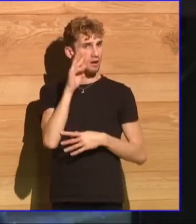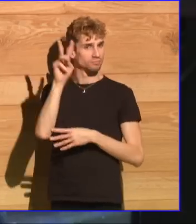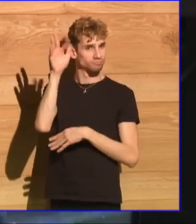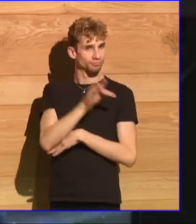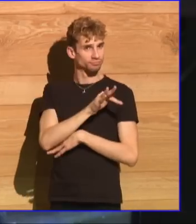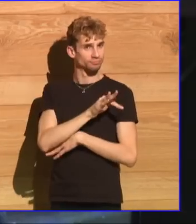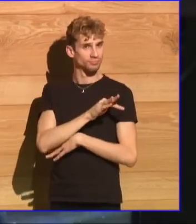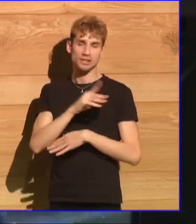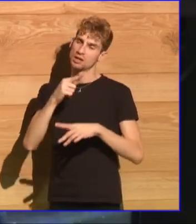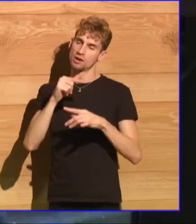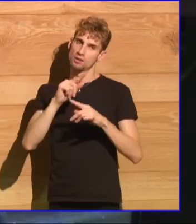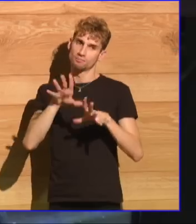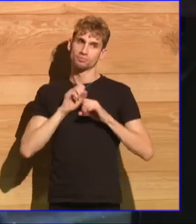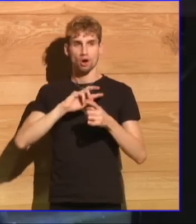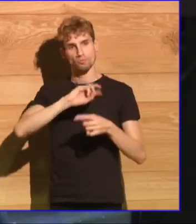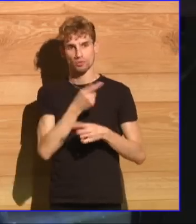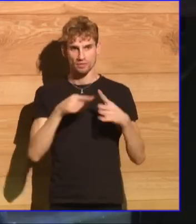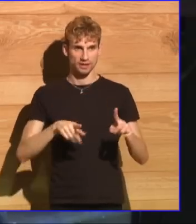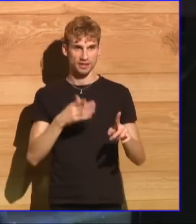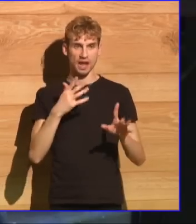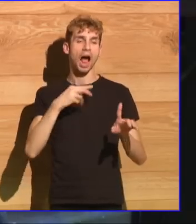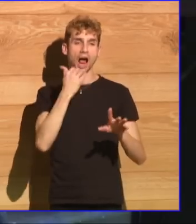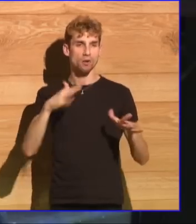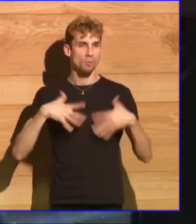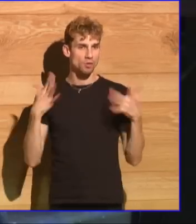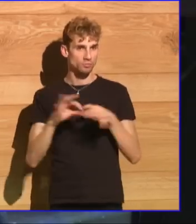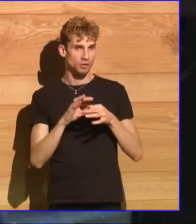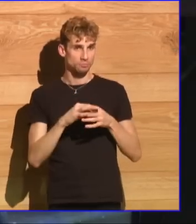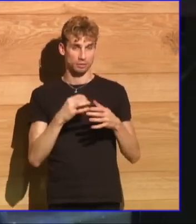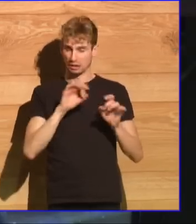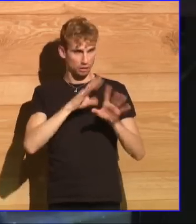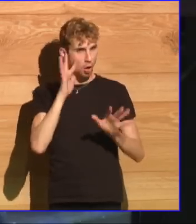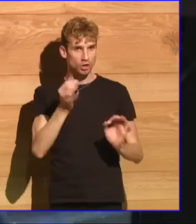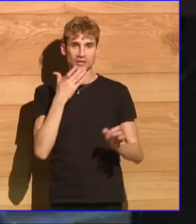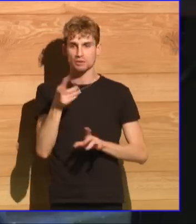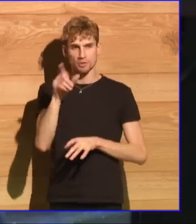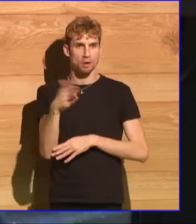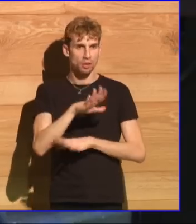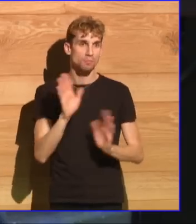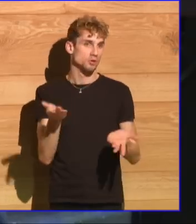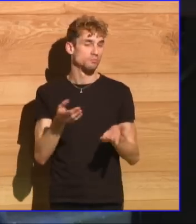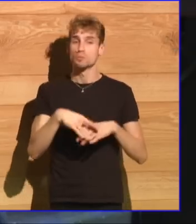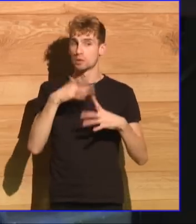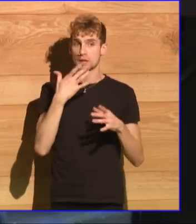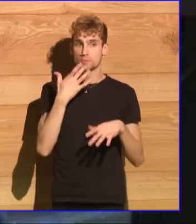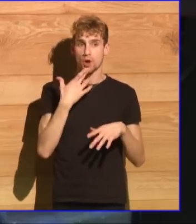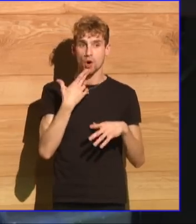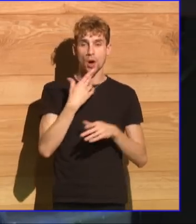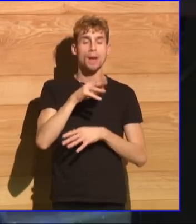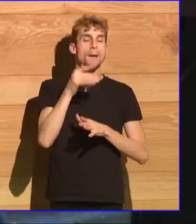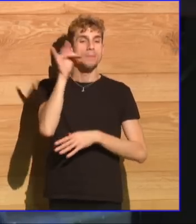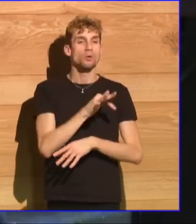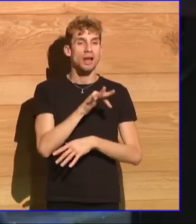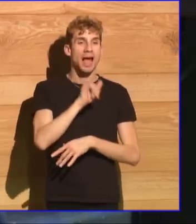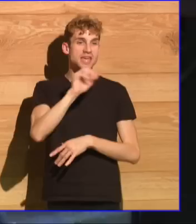otra cosa, que tiene que ver con lo emocional. Y claro que hay una parte que es puramente emocional. Se muere alguien, pues como el final de Inteligencia Artificial, ya hablaremos de esto llegado el